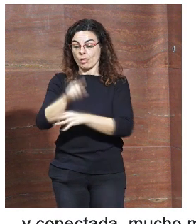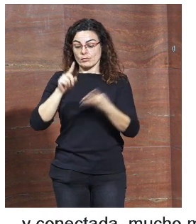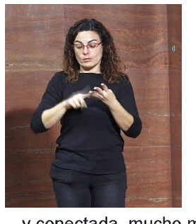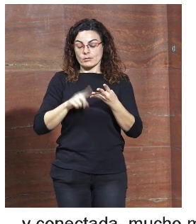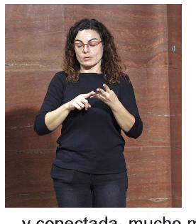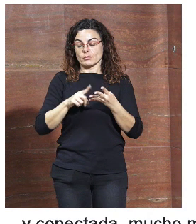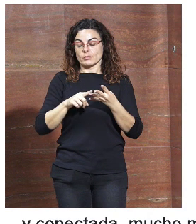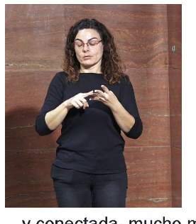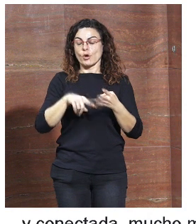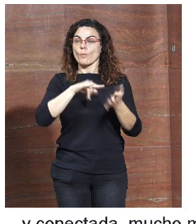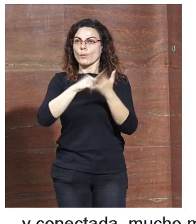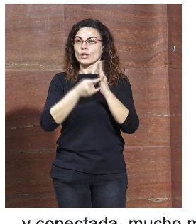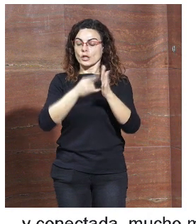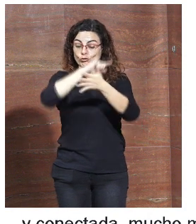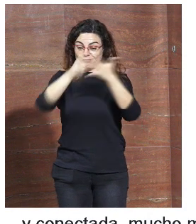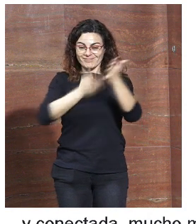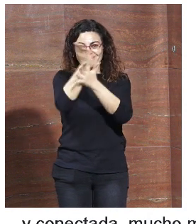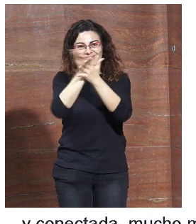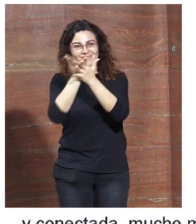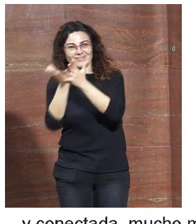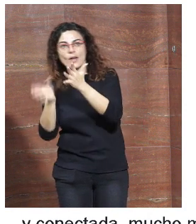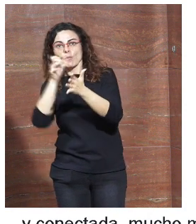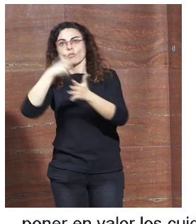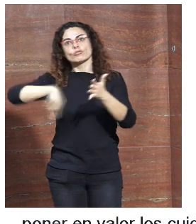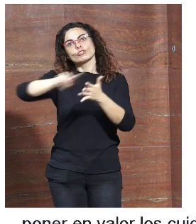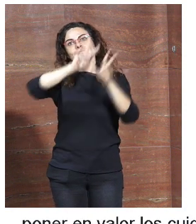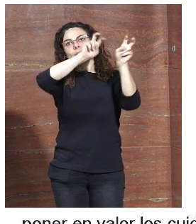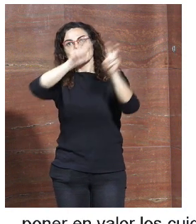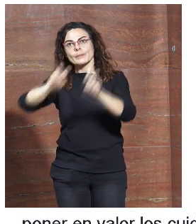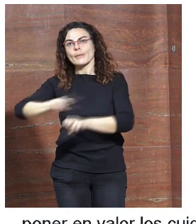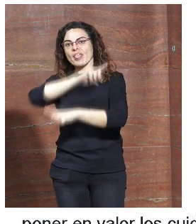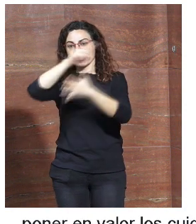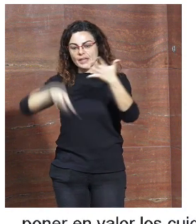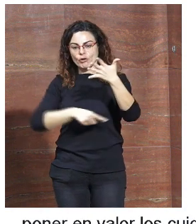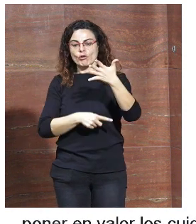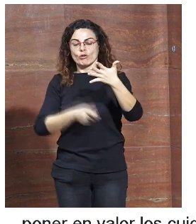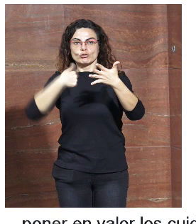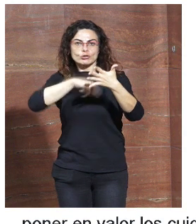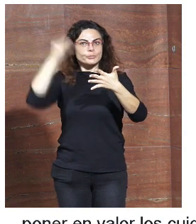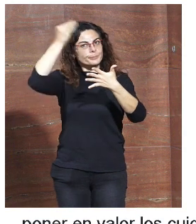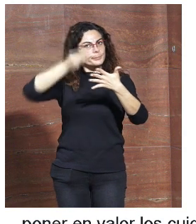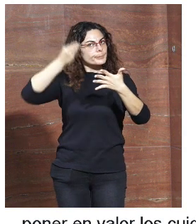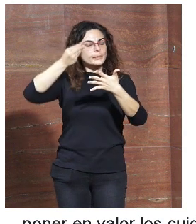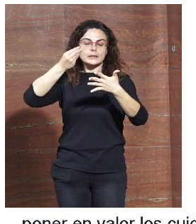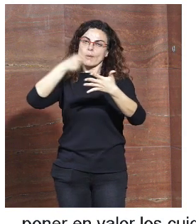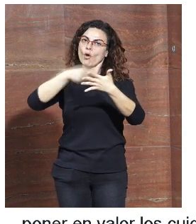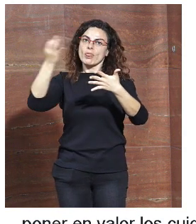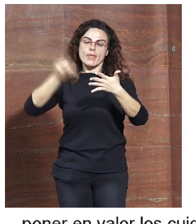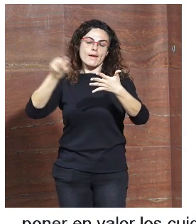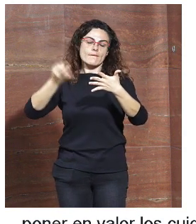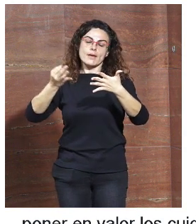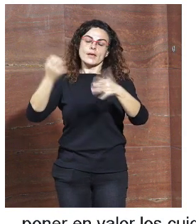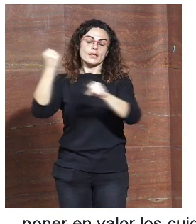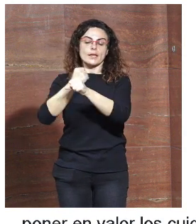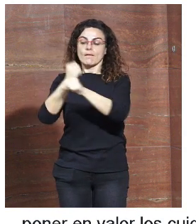¿no?, tiene también estos ejes porque trabajamos sobre las 5 temáticas que consideramos que se deben abordar cuando se habla